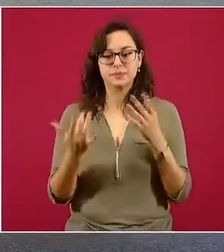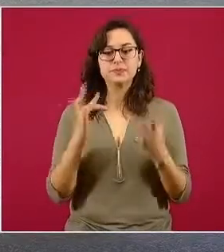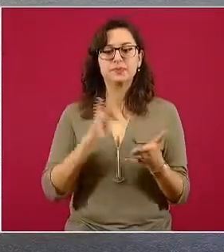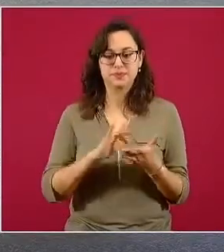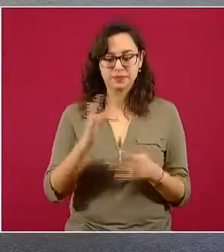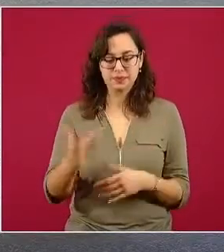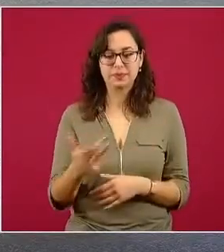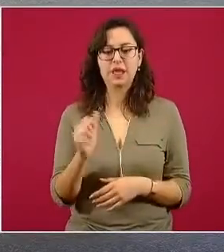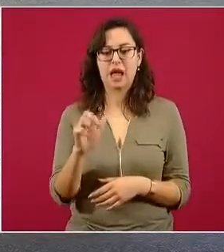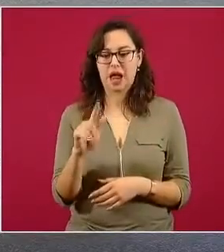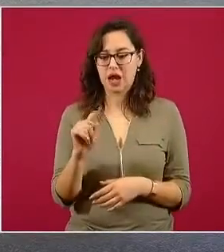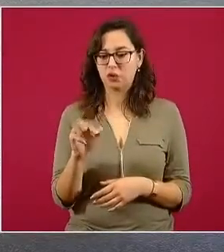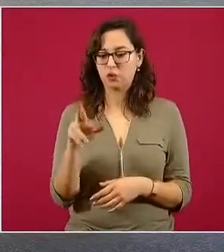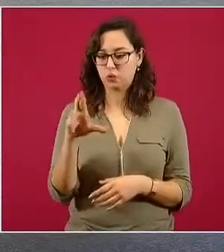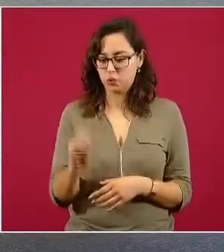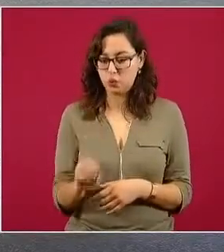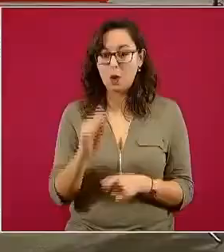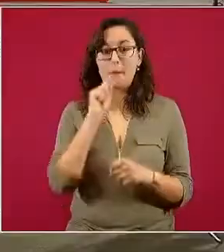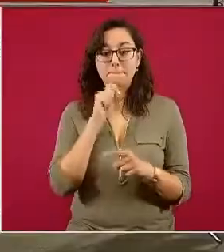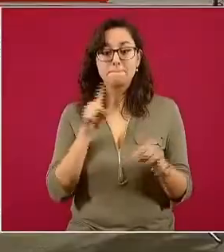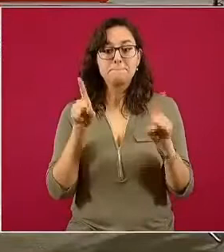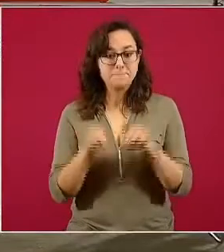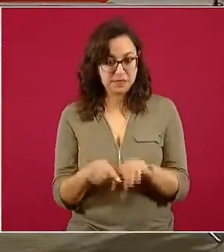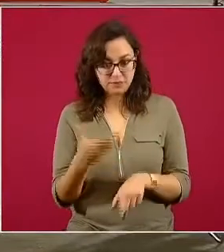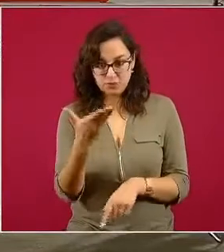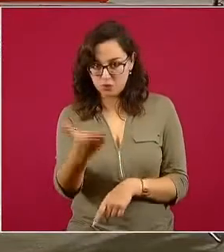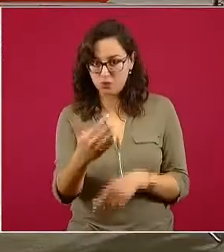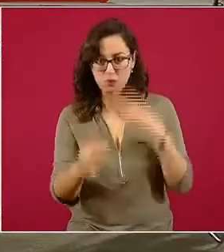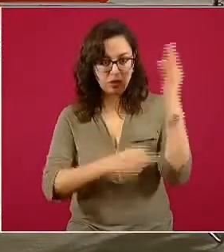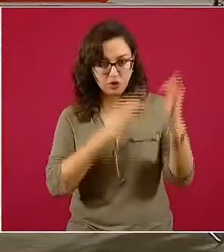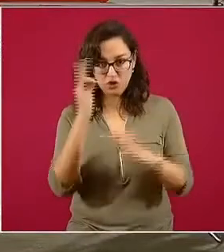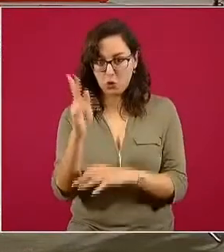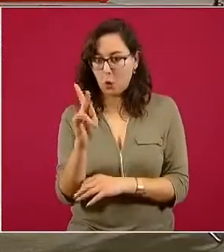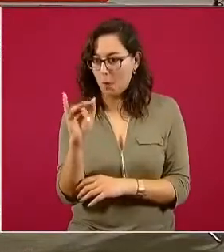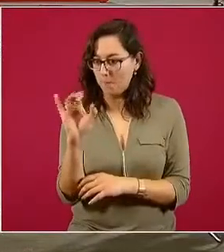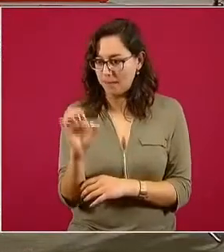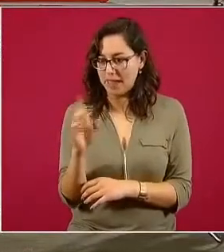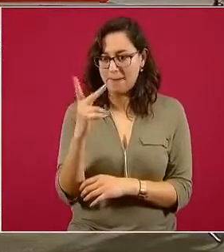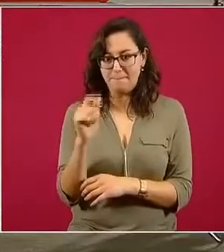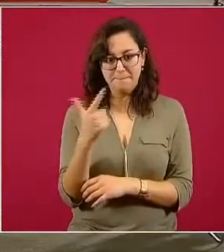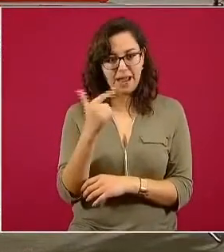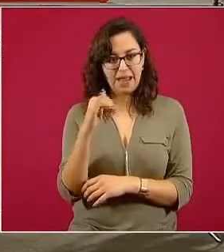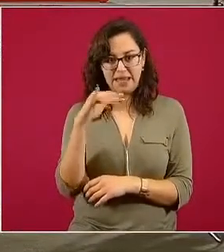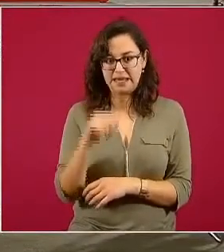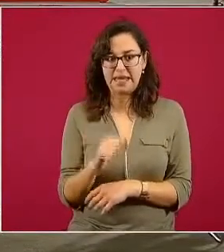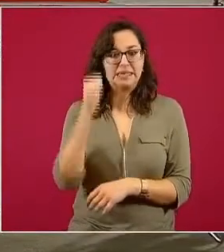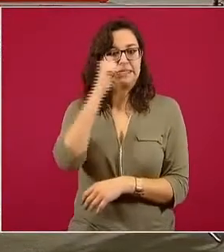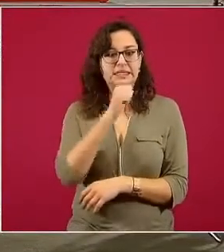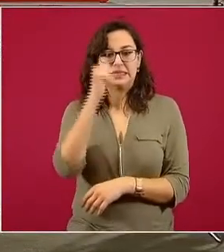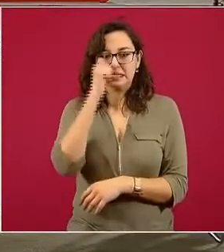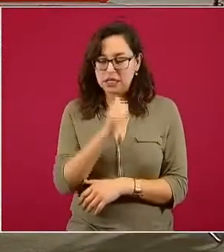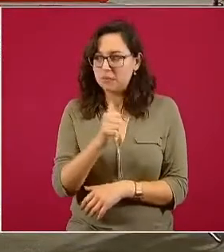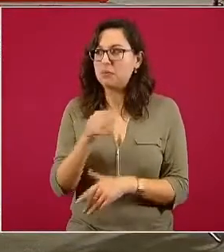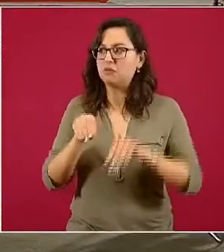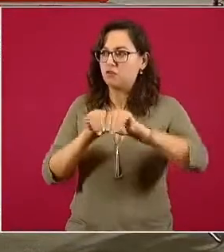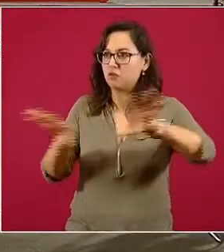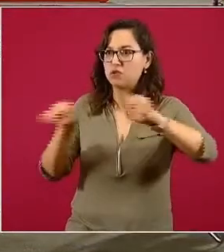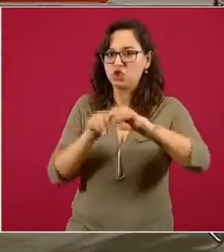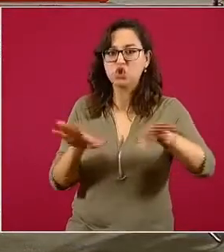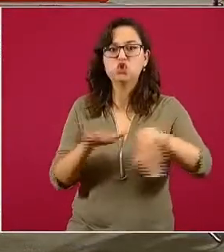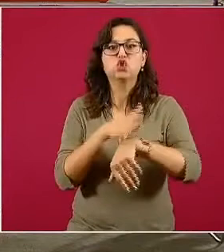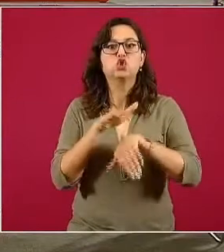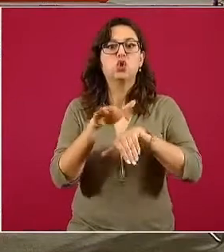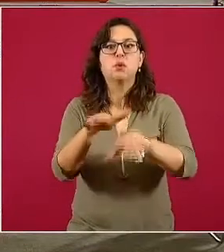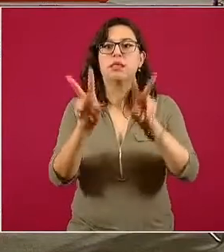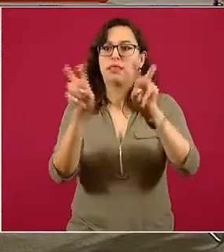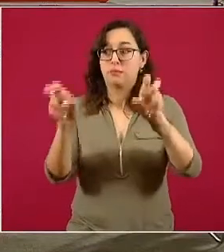que siempre nos recuerda de las desigualdades sociales. Es sumamente importante. Y además en esta ocasión nos da la